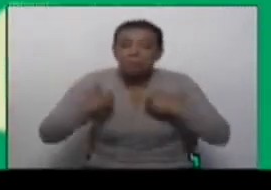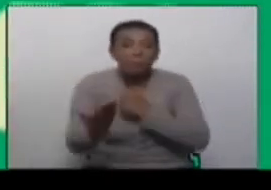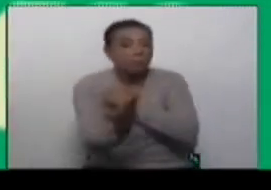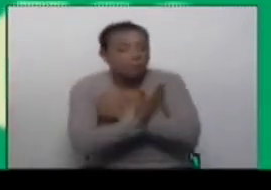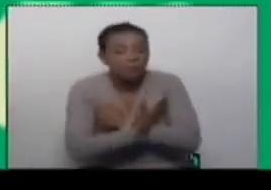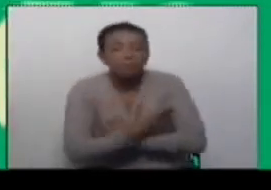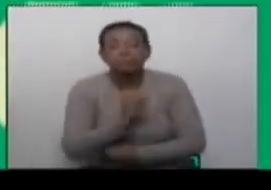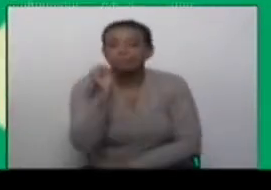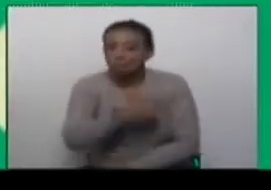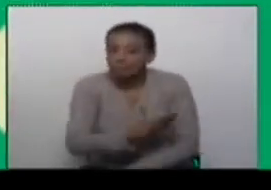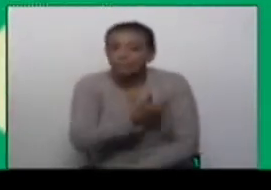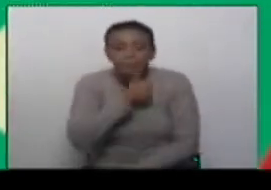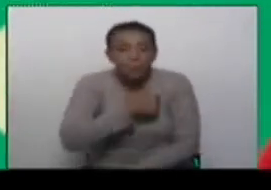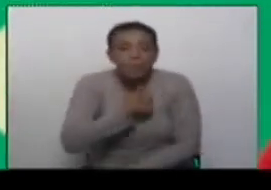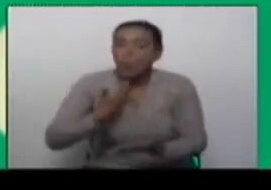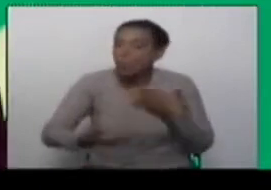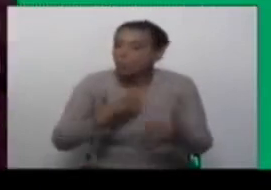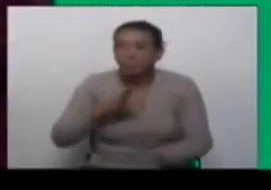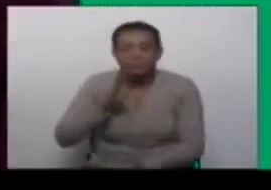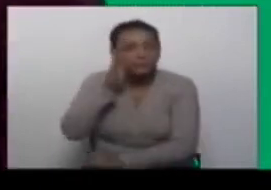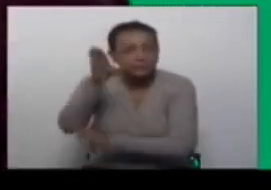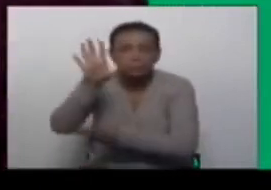sanciones y las traemos.